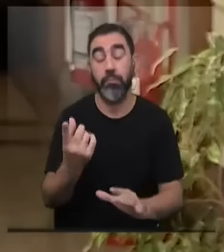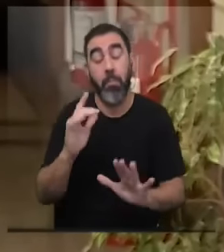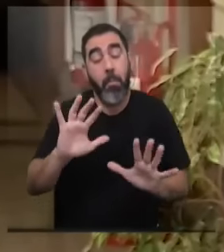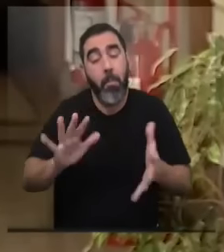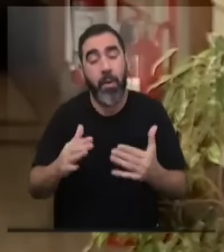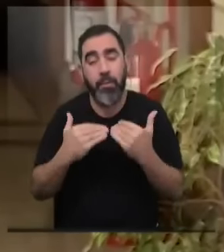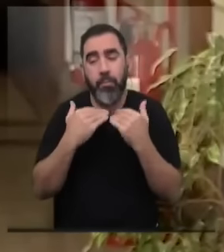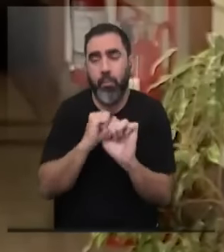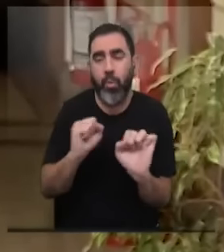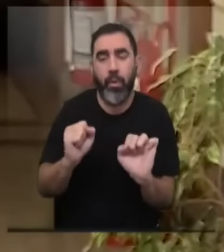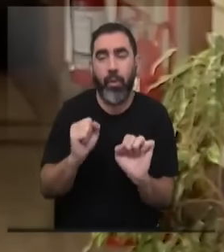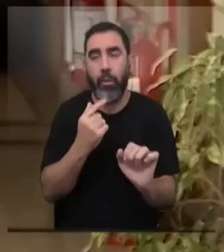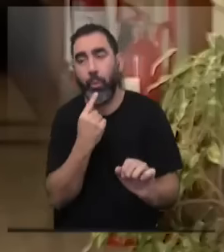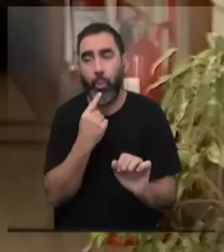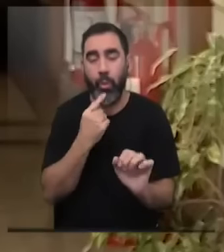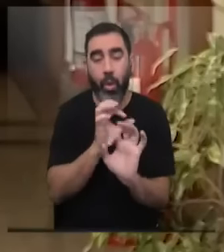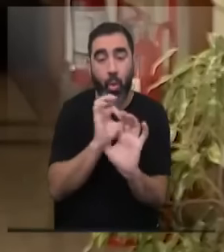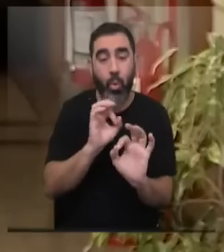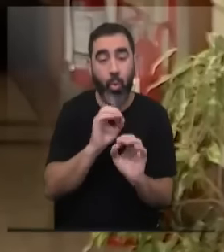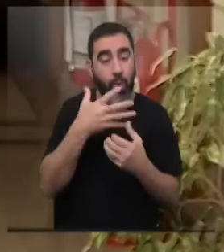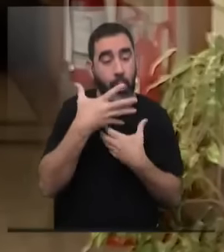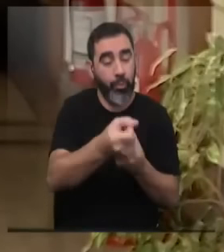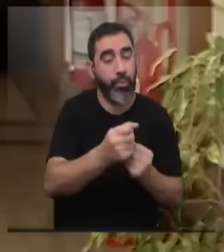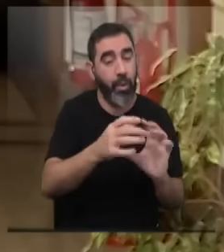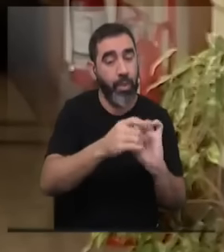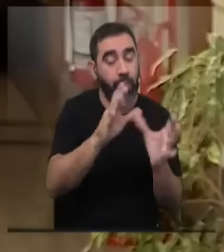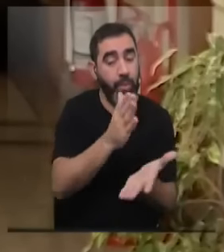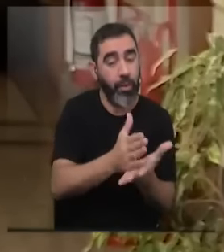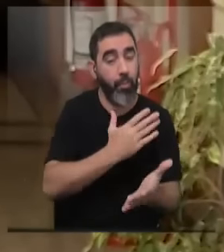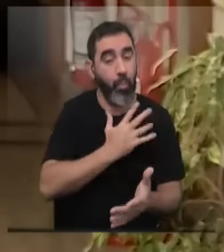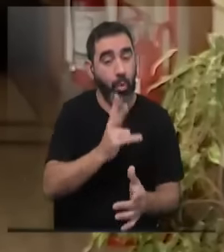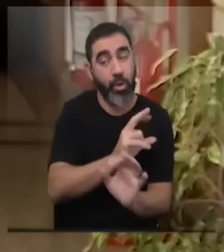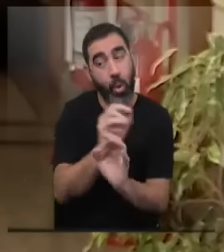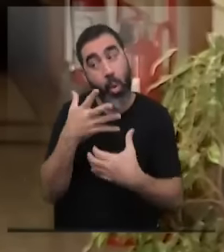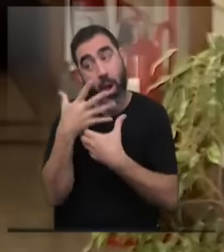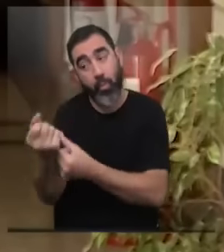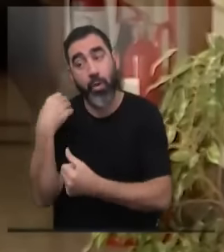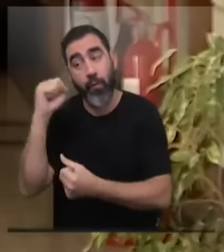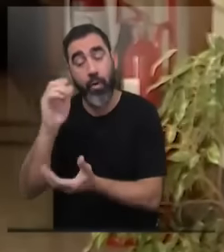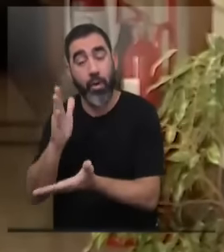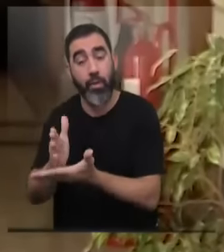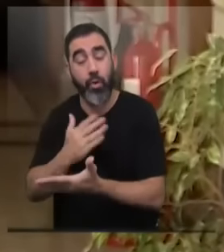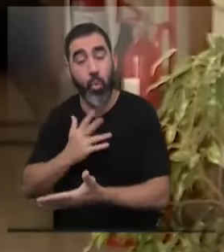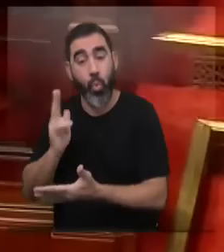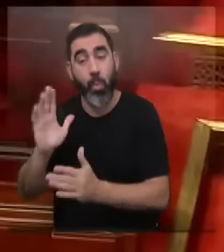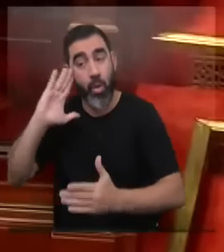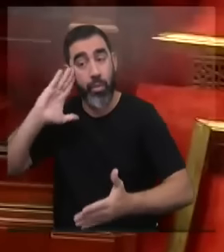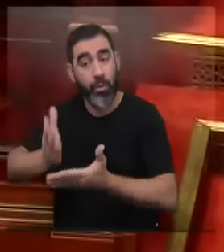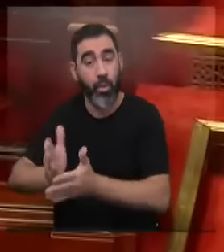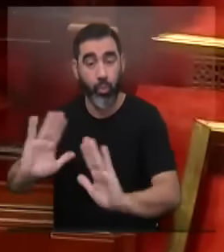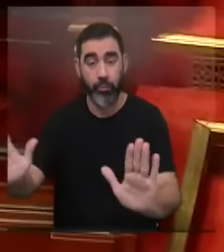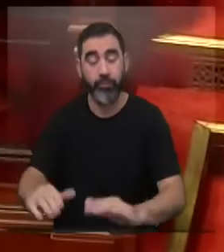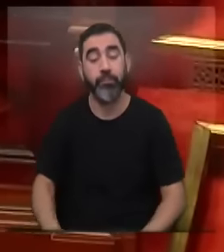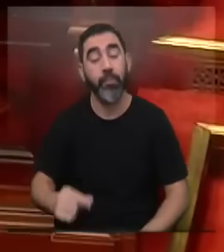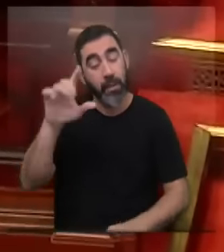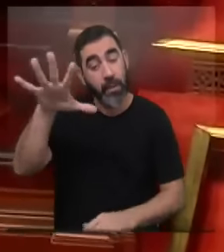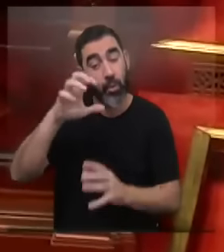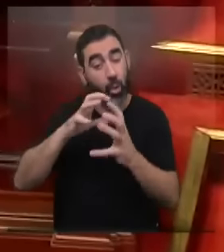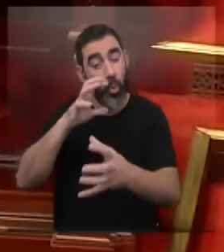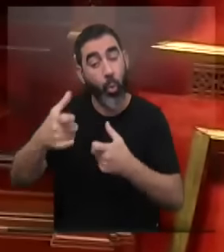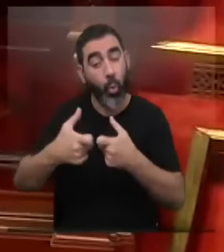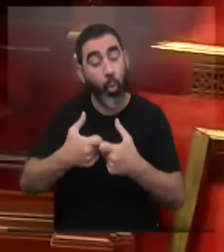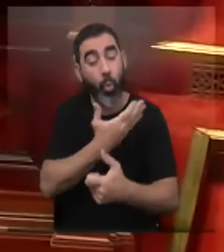No puede haber medias tintas O se está con la democracia y los derechos humanos o se está con quien viola los derechos humanos y la dictadura recordó que la coalición